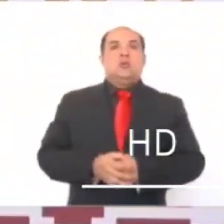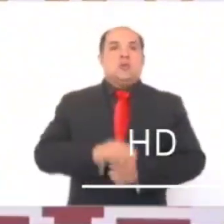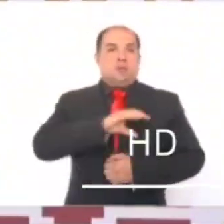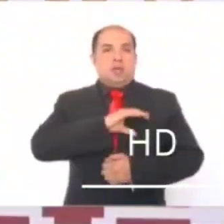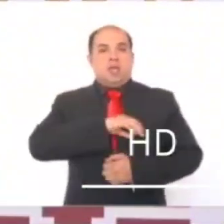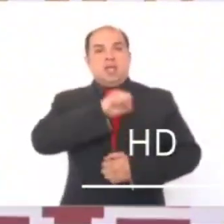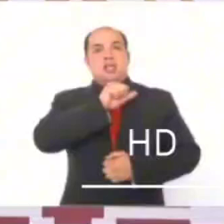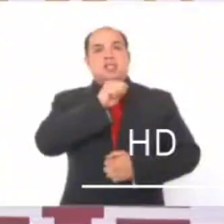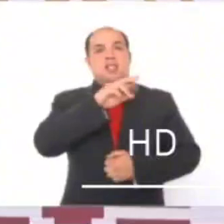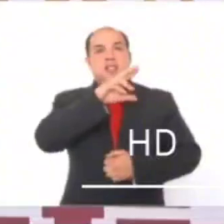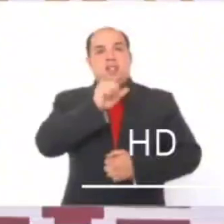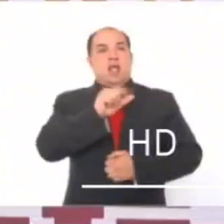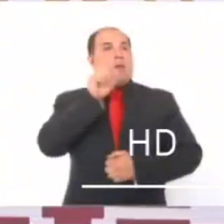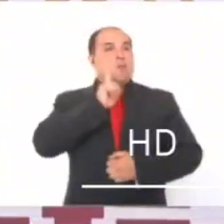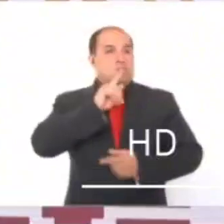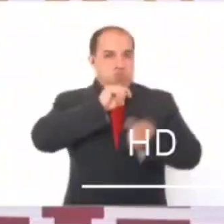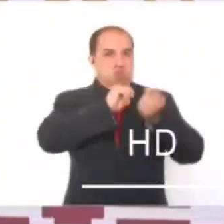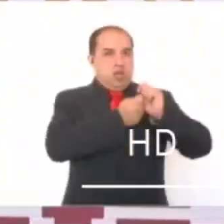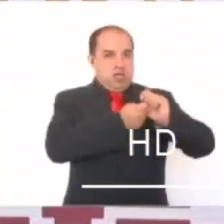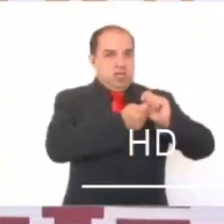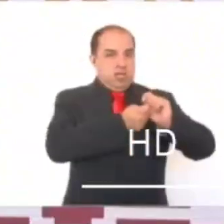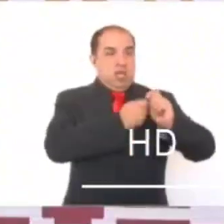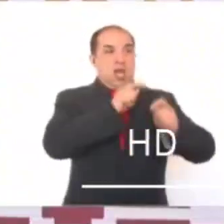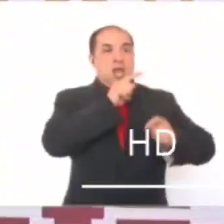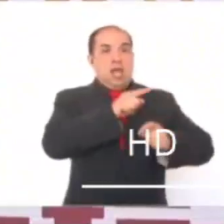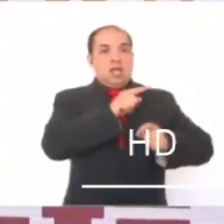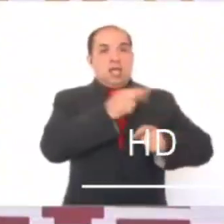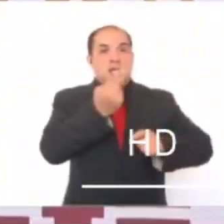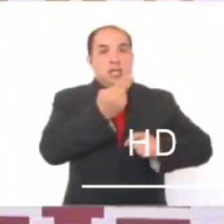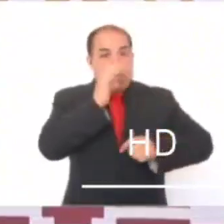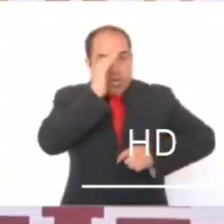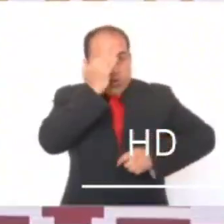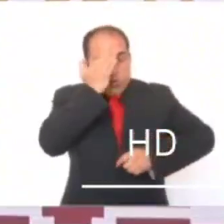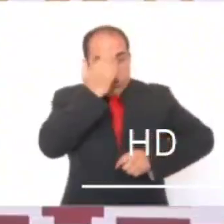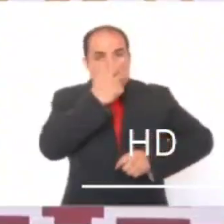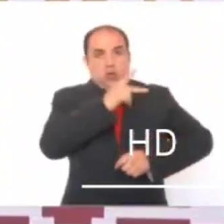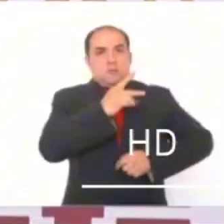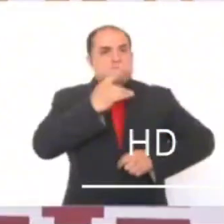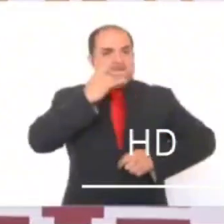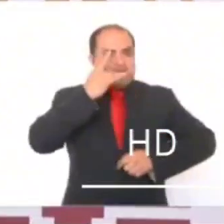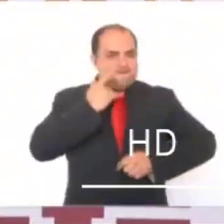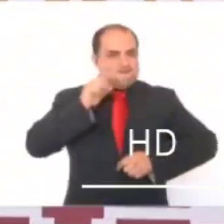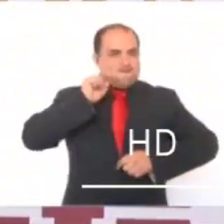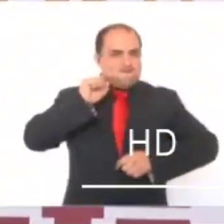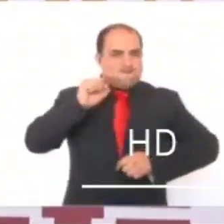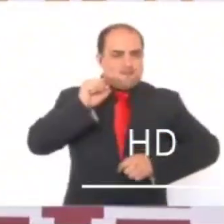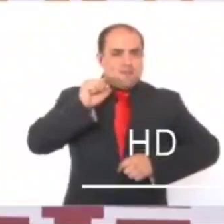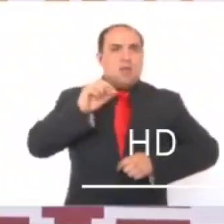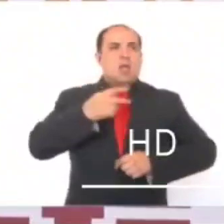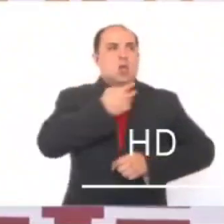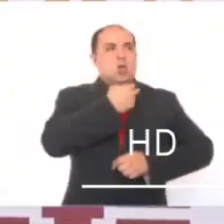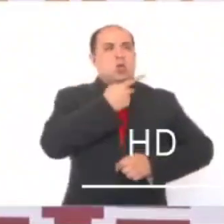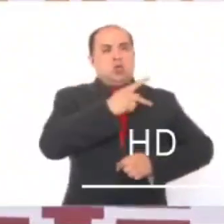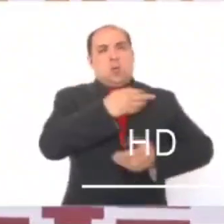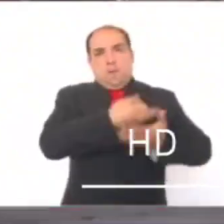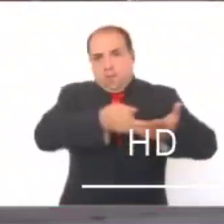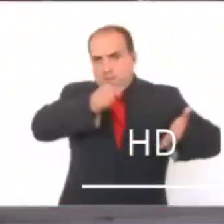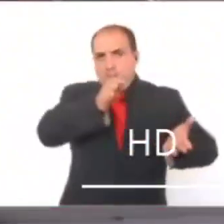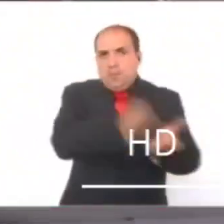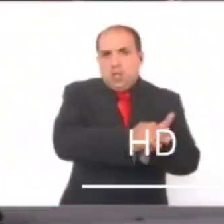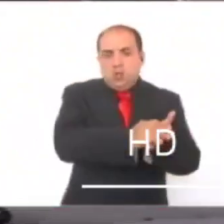querida Sandra, una mujer trans a quien debe reconocerle esta lucha y esta valentía.